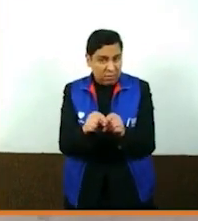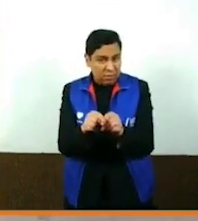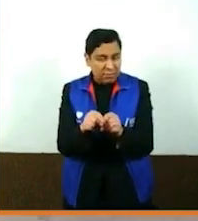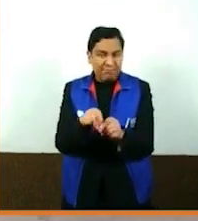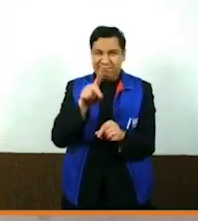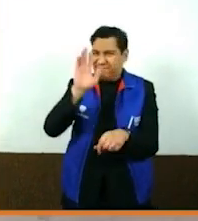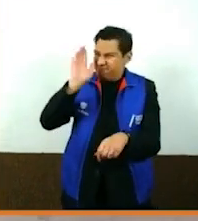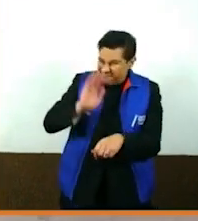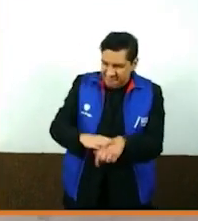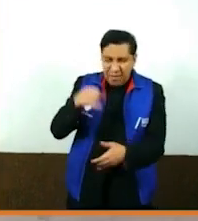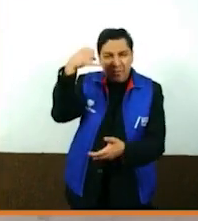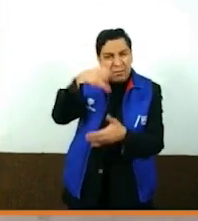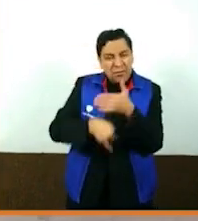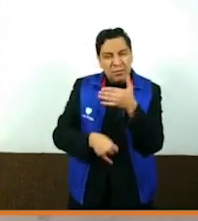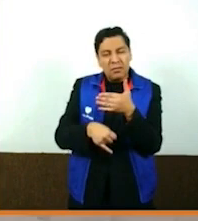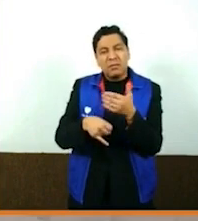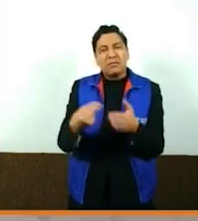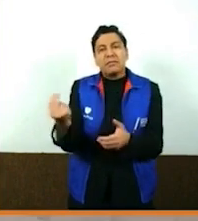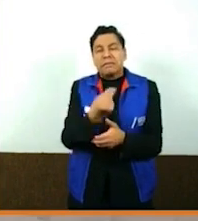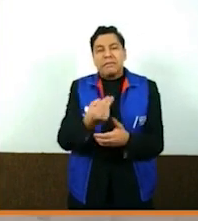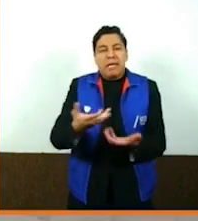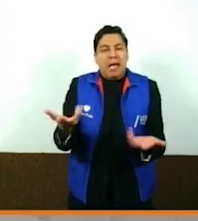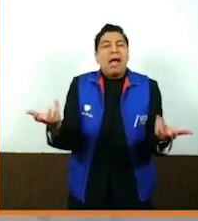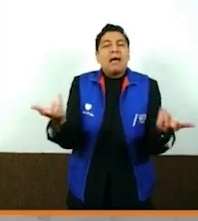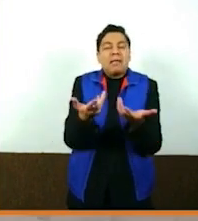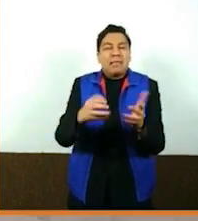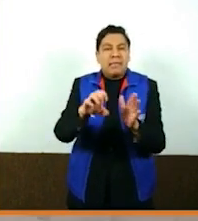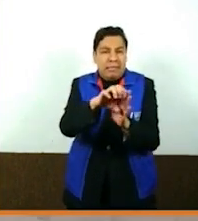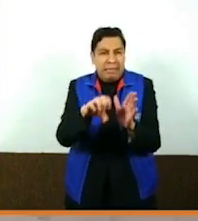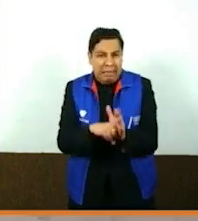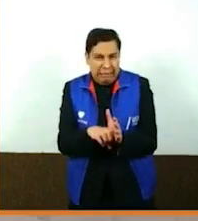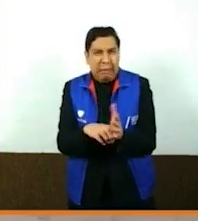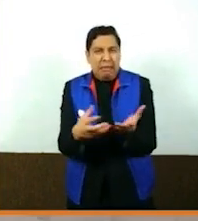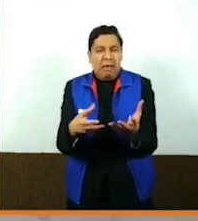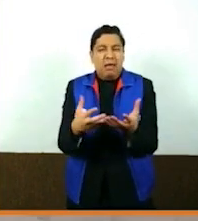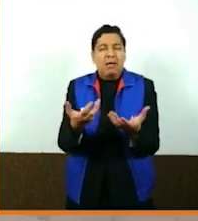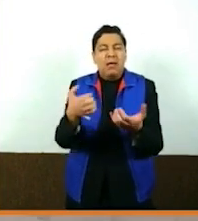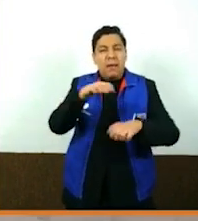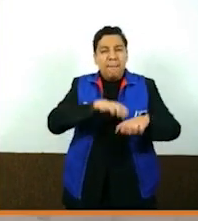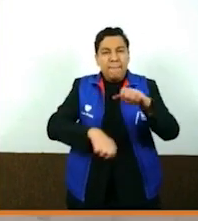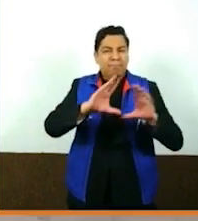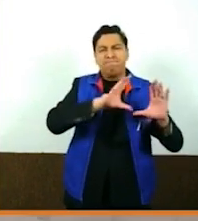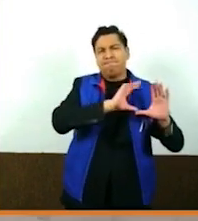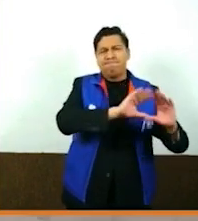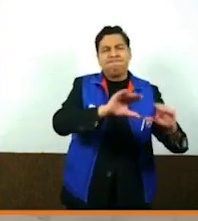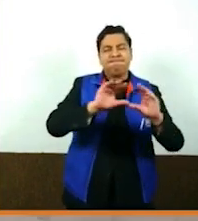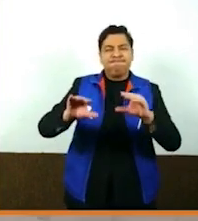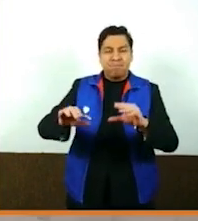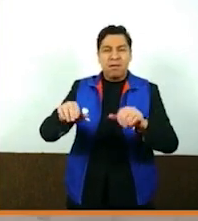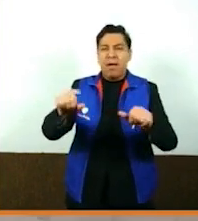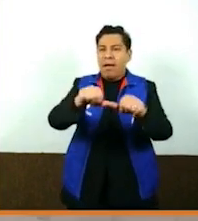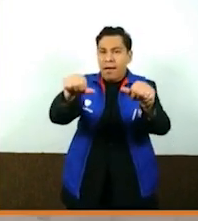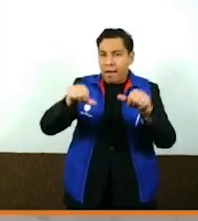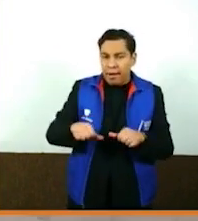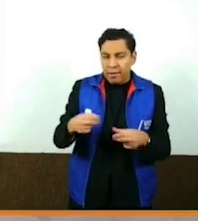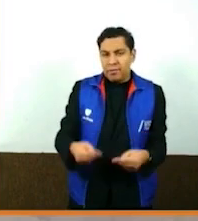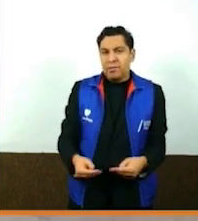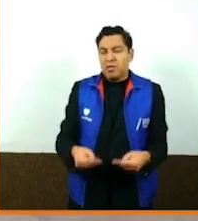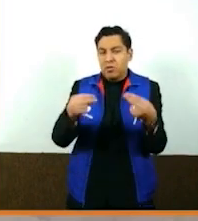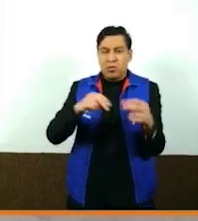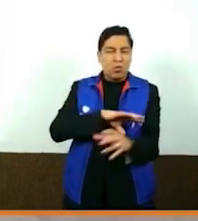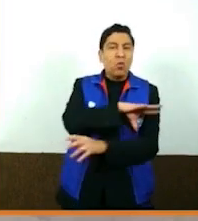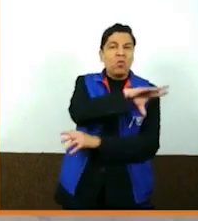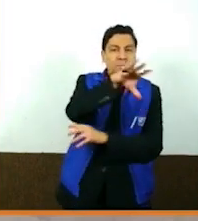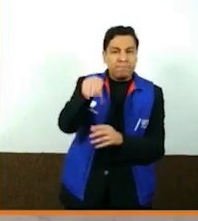Se trata de incorporar prácticas éticas y sostenibles en todas las áreas de nuestro negocio.